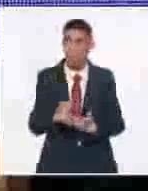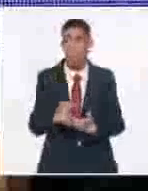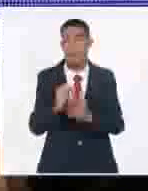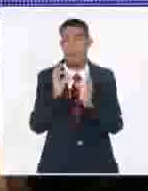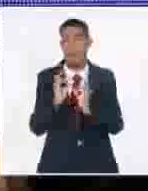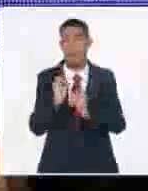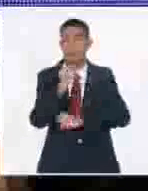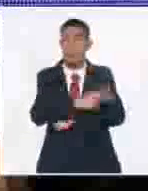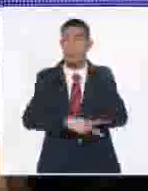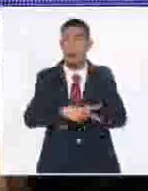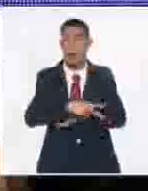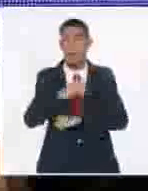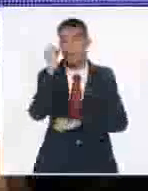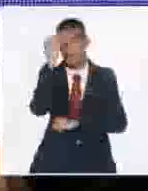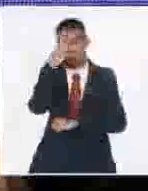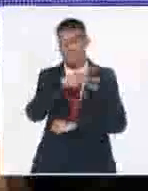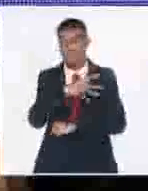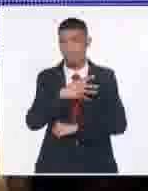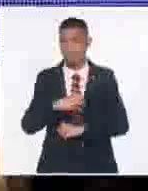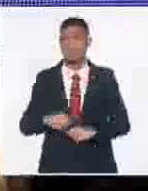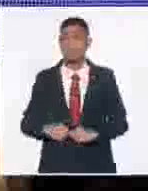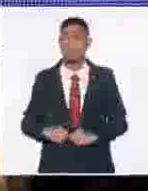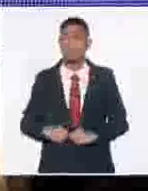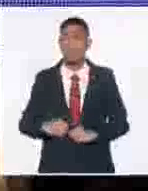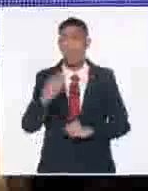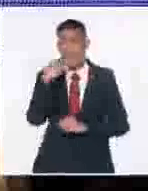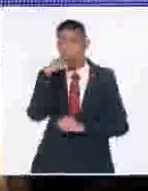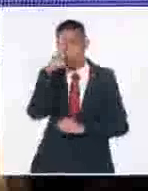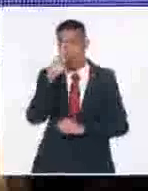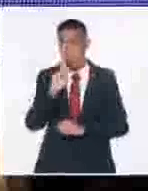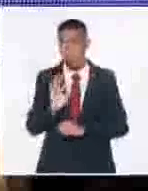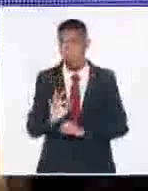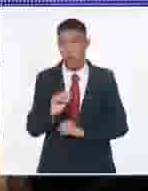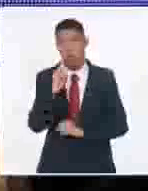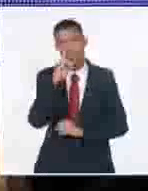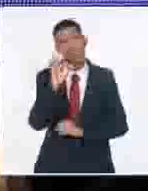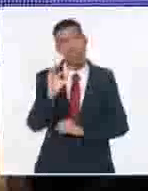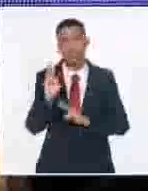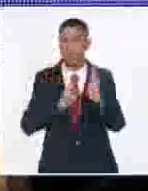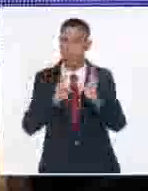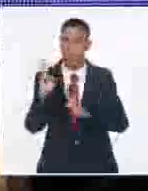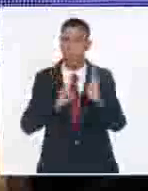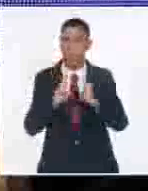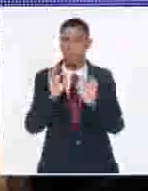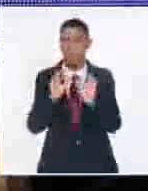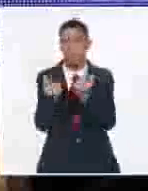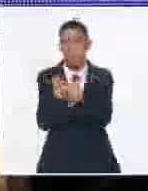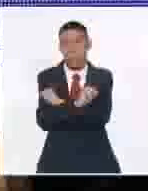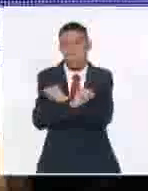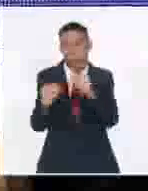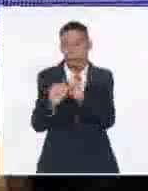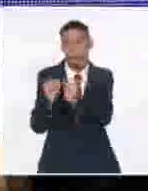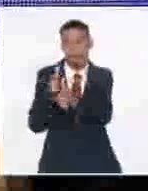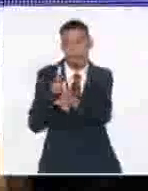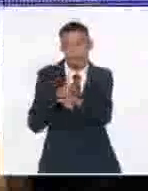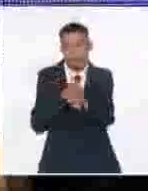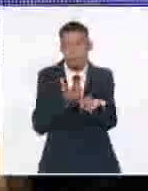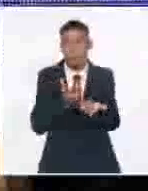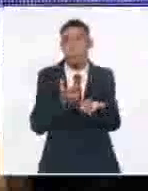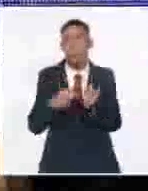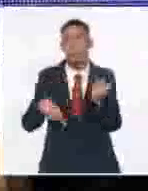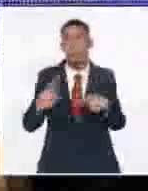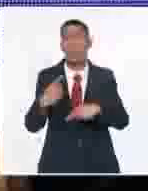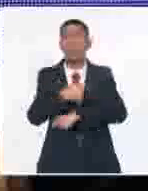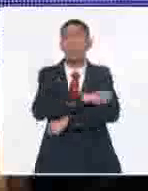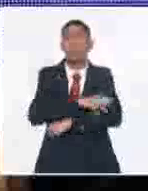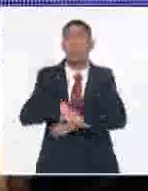árabe. Cuba condena enérgicamente los bombardeos indiscriminados contra la población